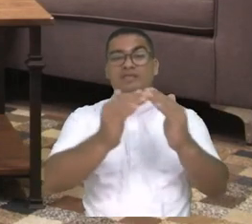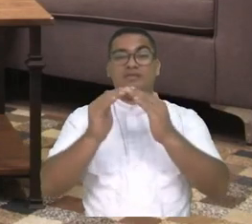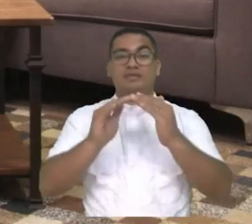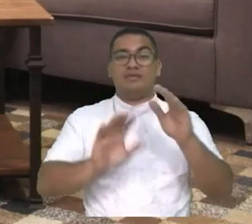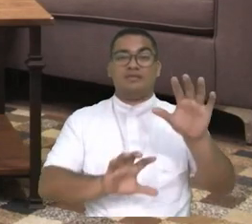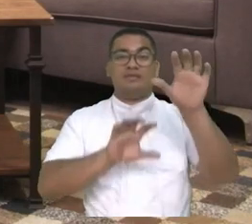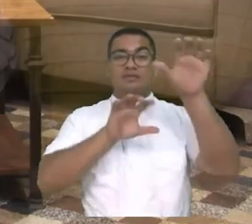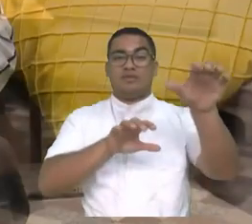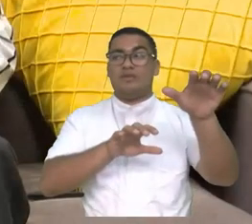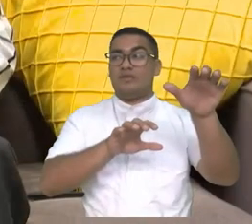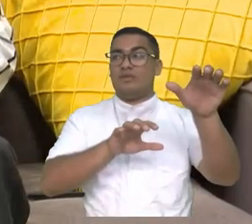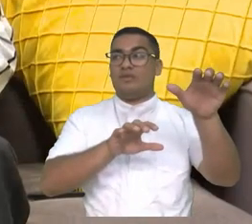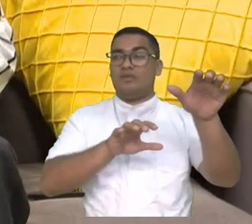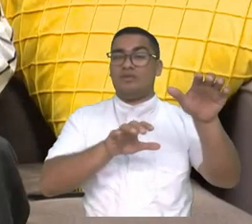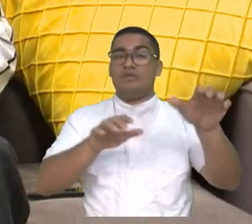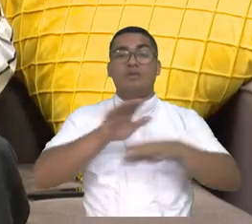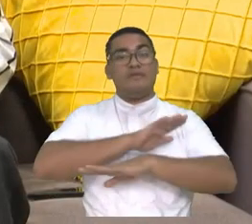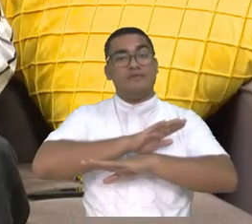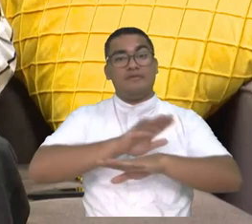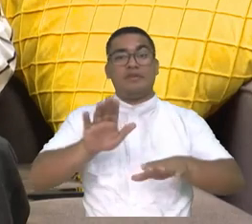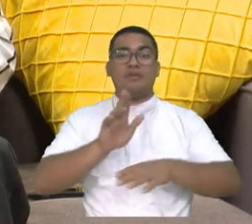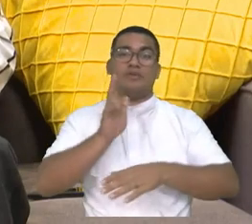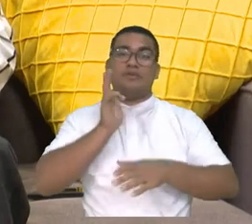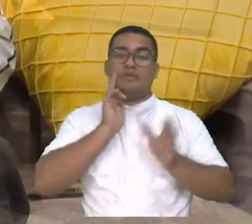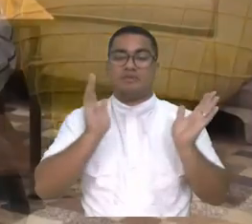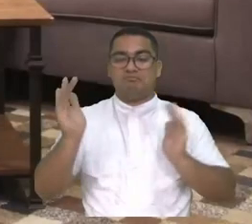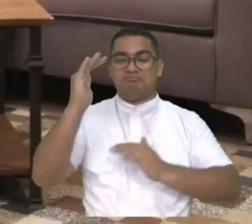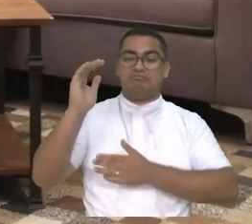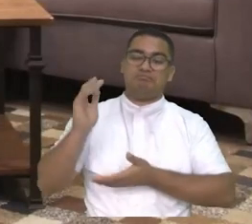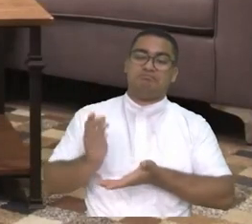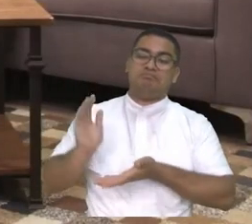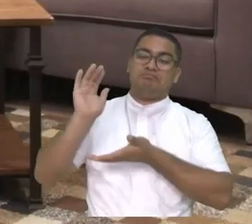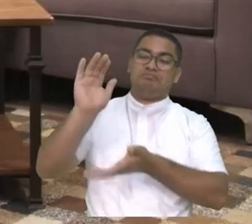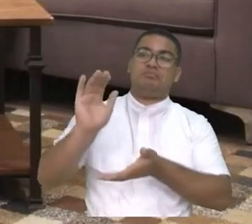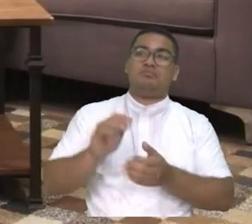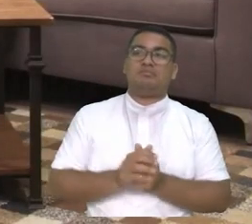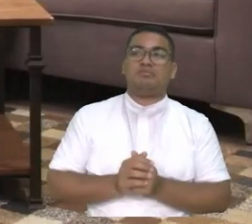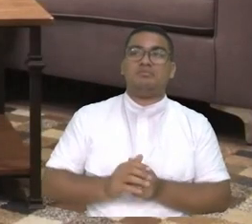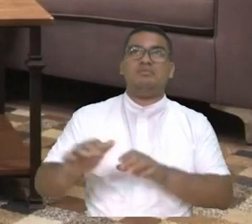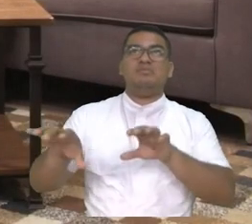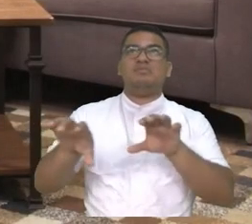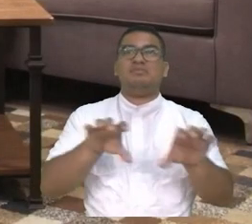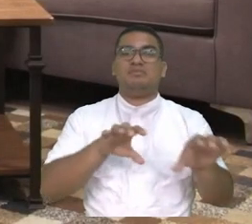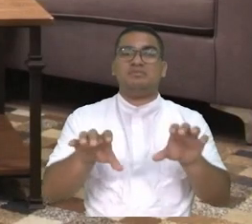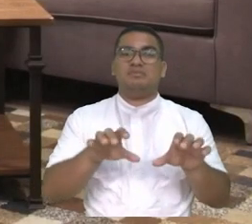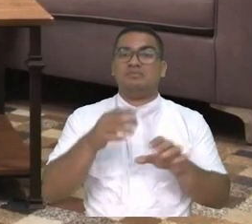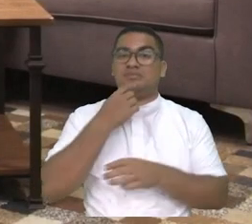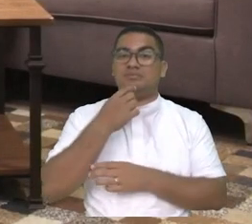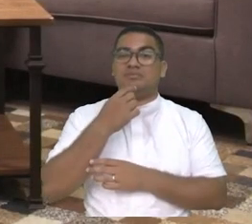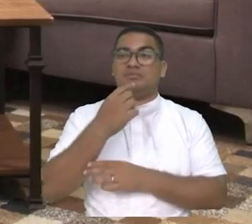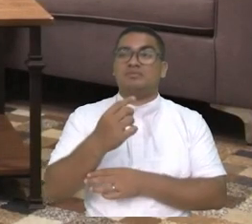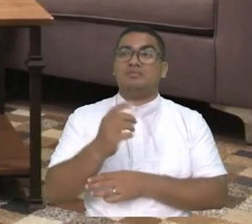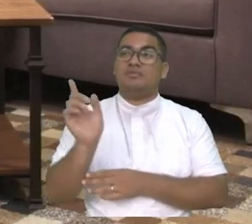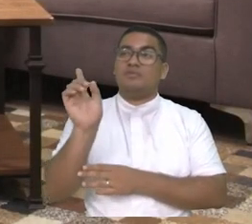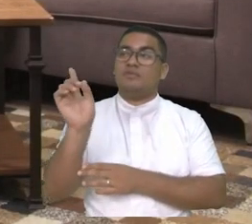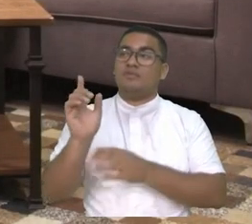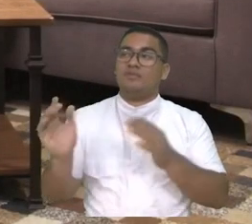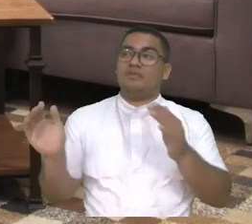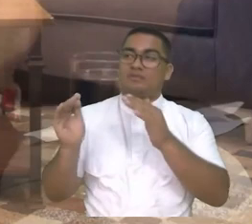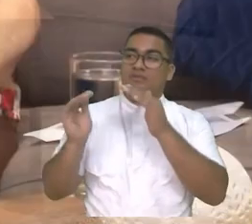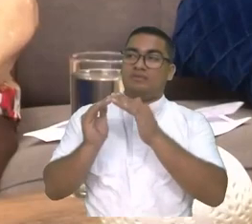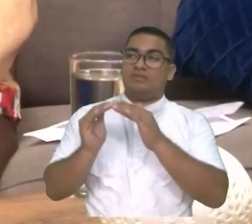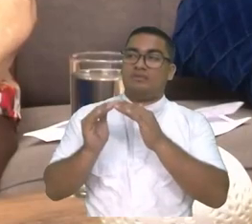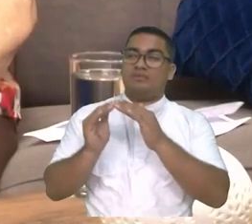es el cierre, se entrega el premio Rubén Darío. Hay una actividad precisamente en la casa natal que